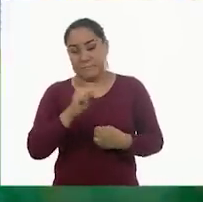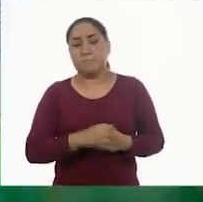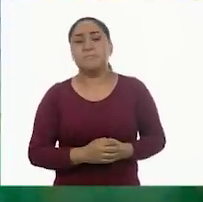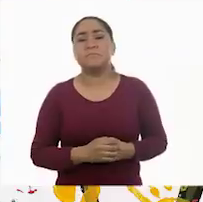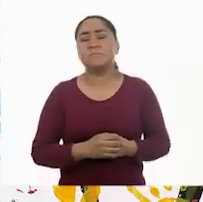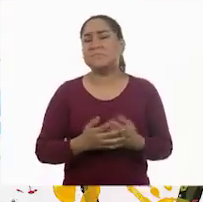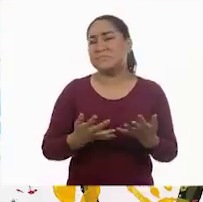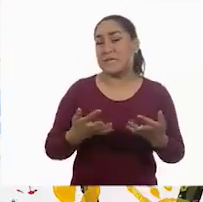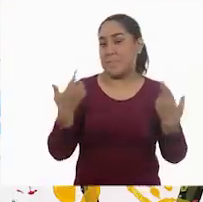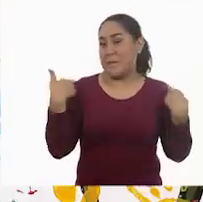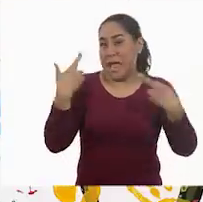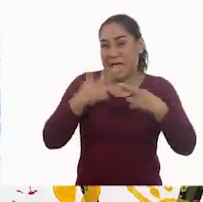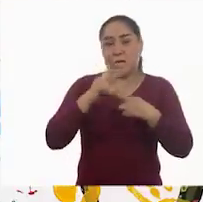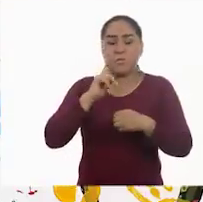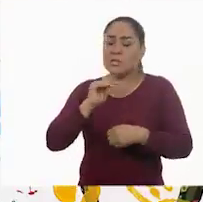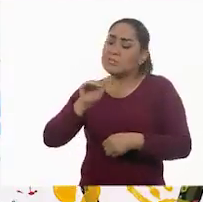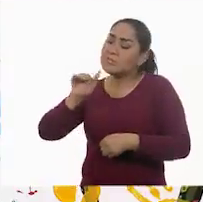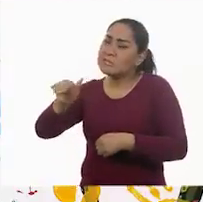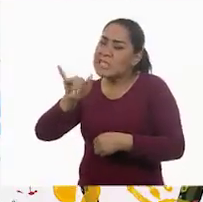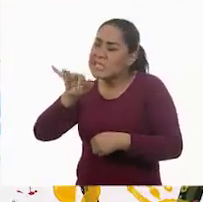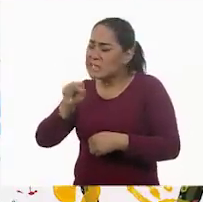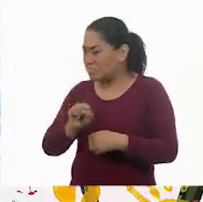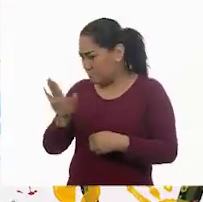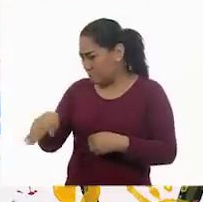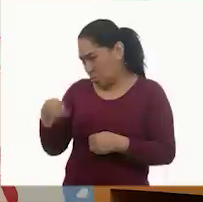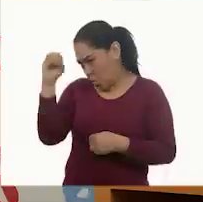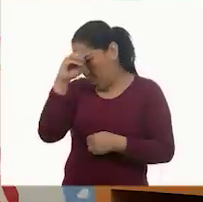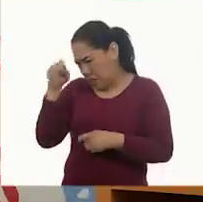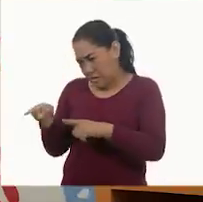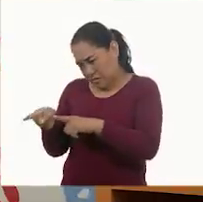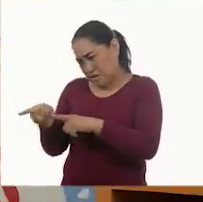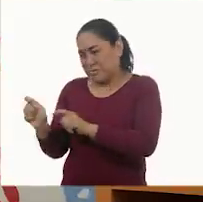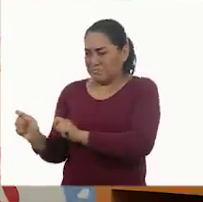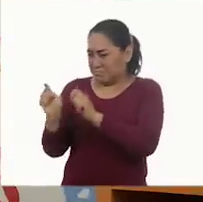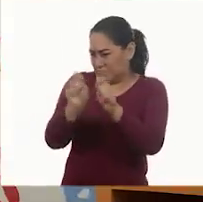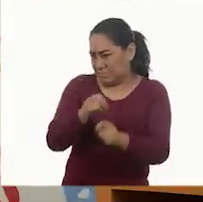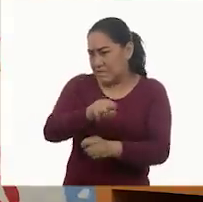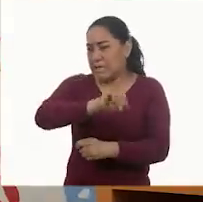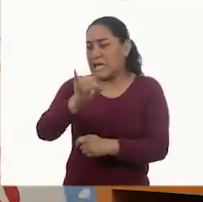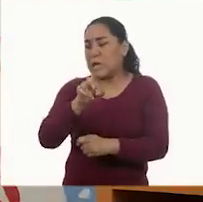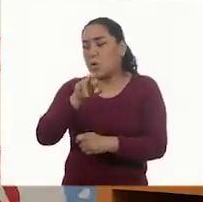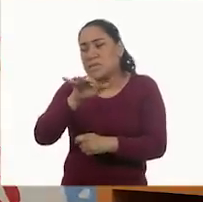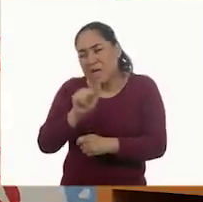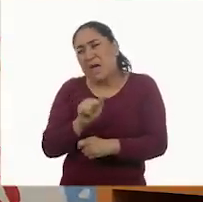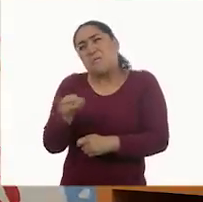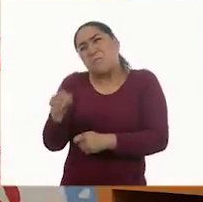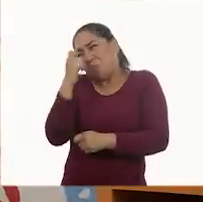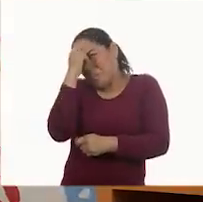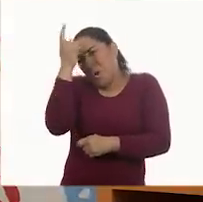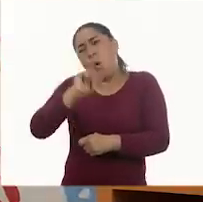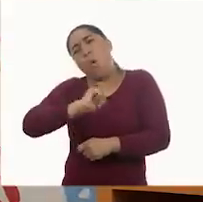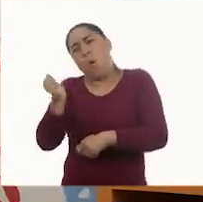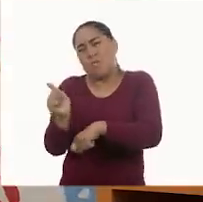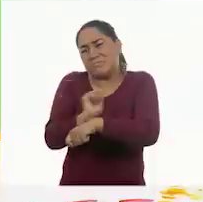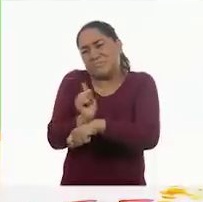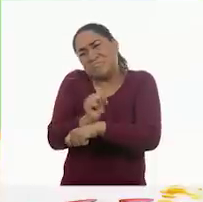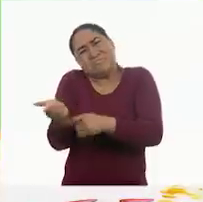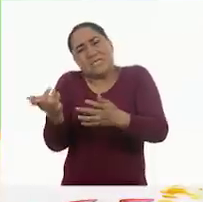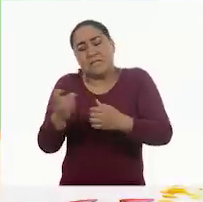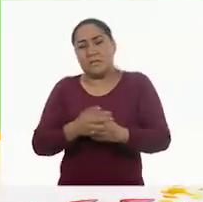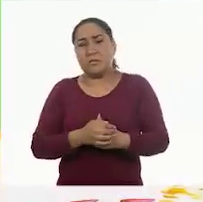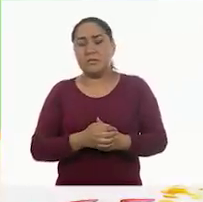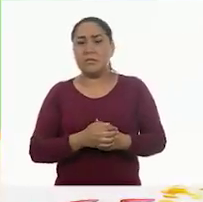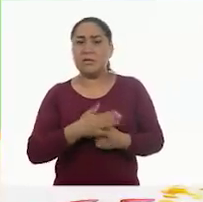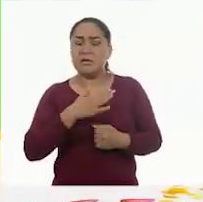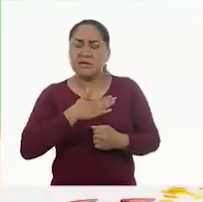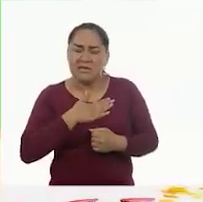Inés, dijo la maestra, ¿te parece si Verónica hace de Jerónima y tú pues busca otro papel, inventas algo? ¡Ay, mi